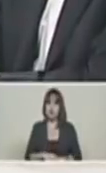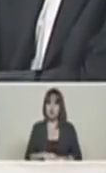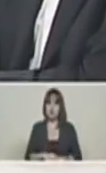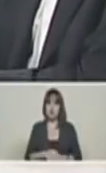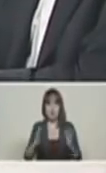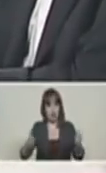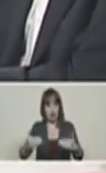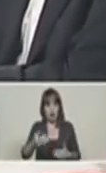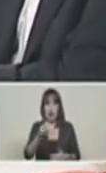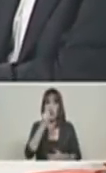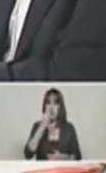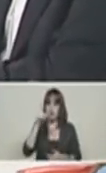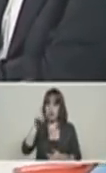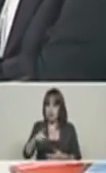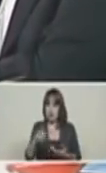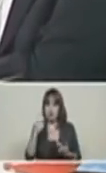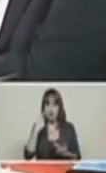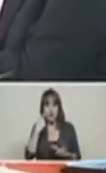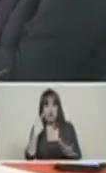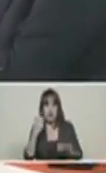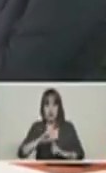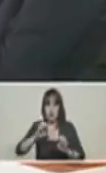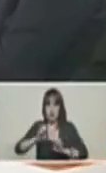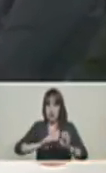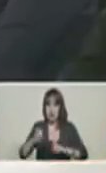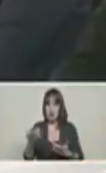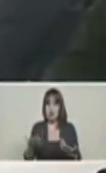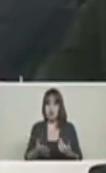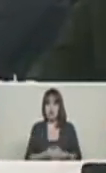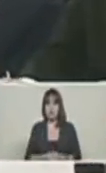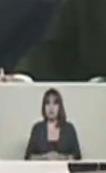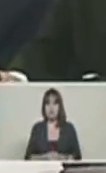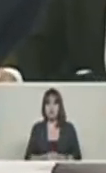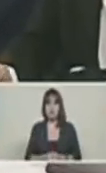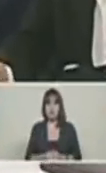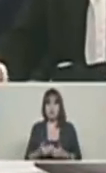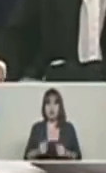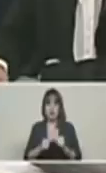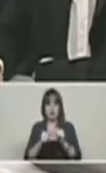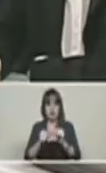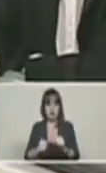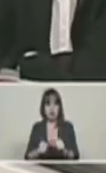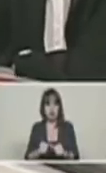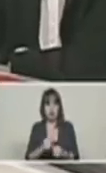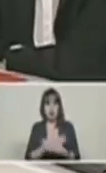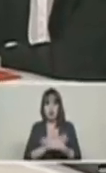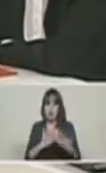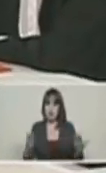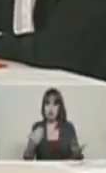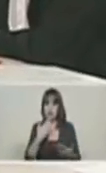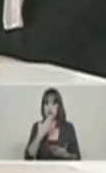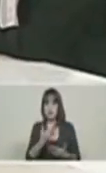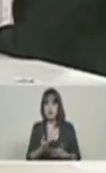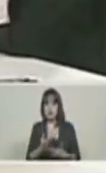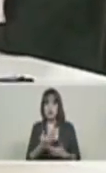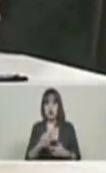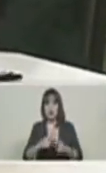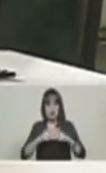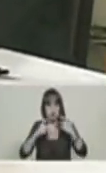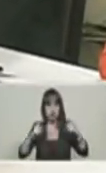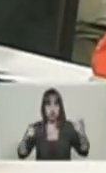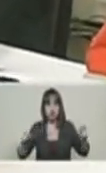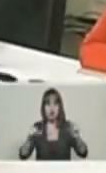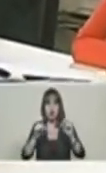CLAP. Tenemos que garantizar, yo sigo insistiendo, la ampliación de los CLAP.